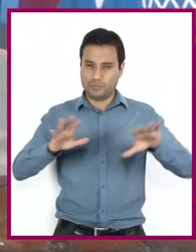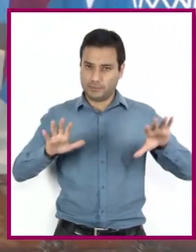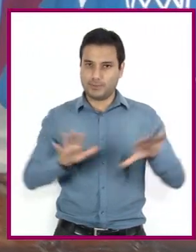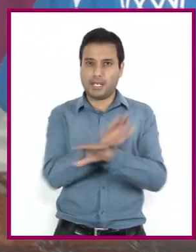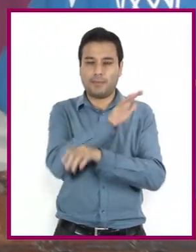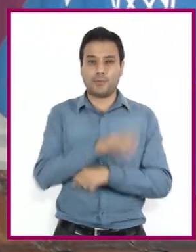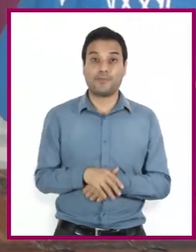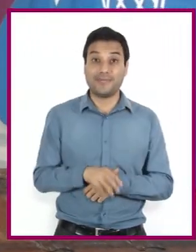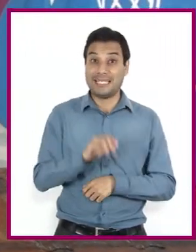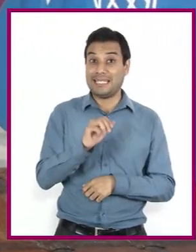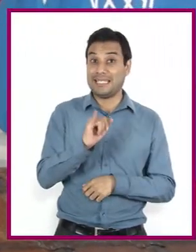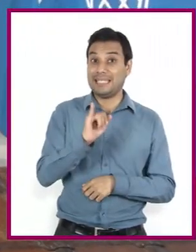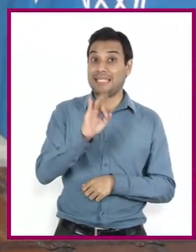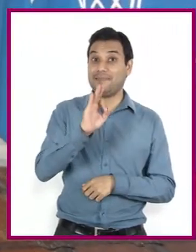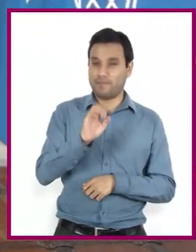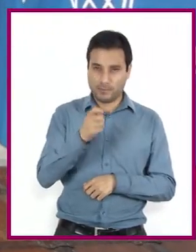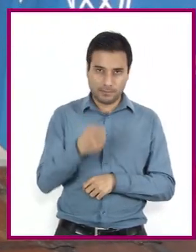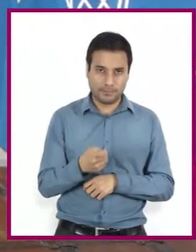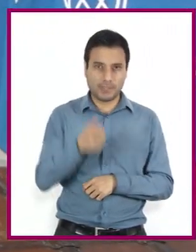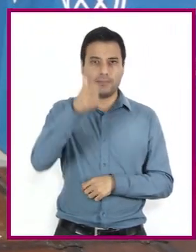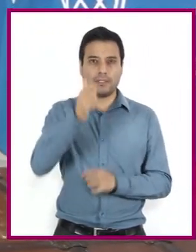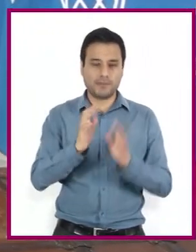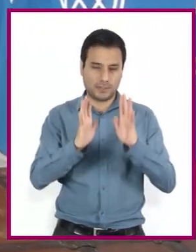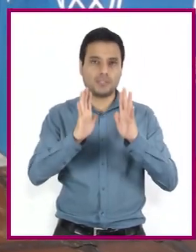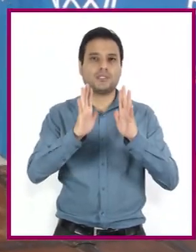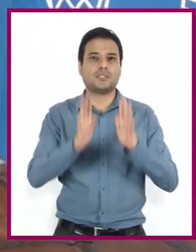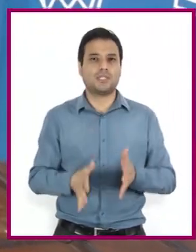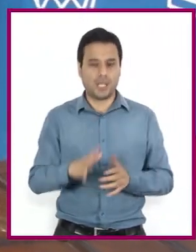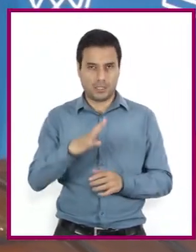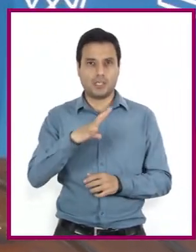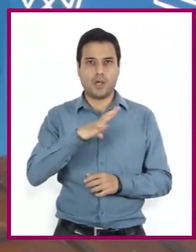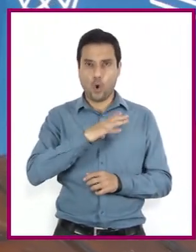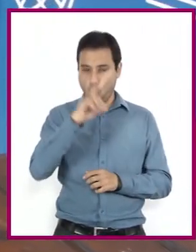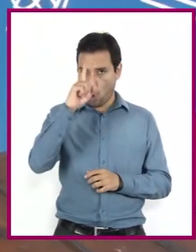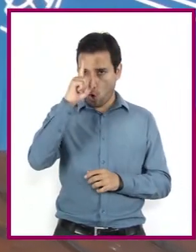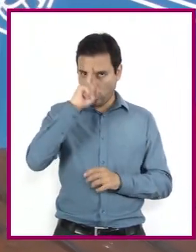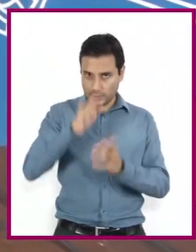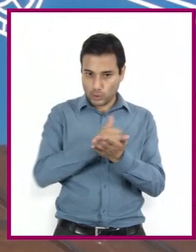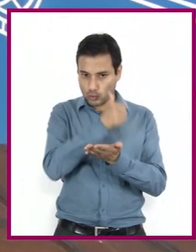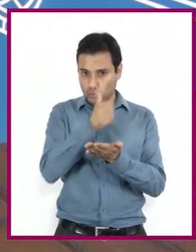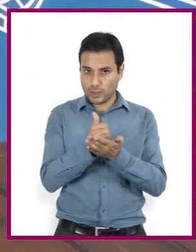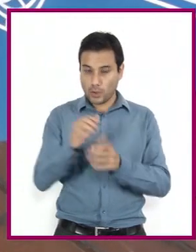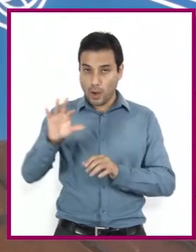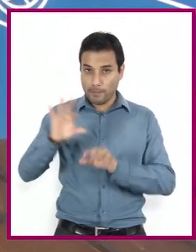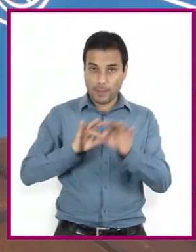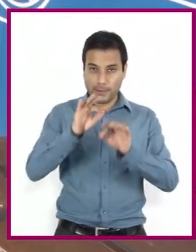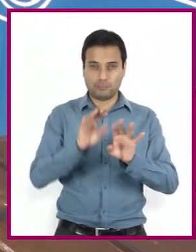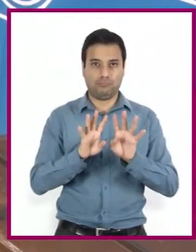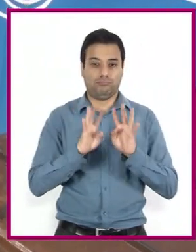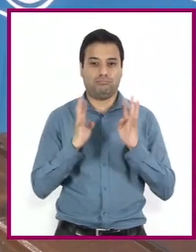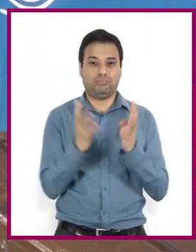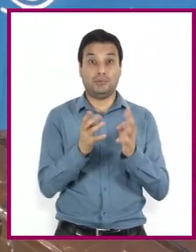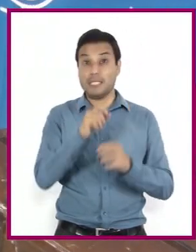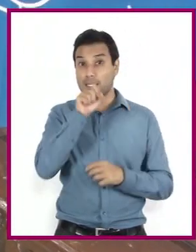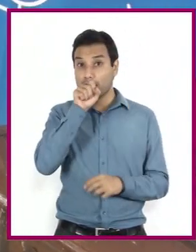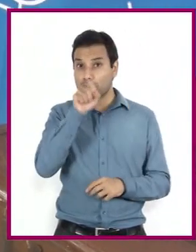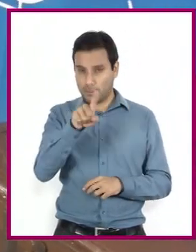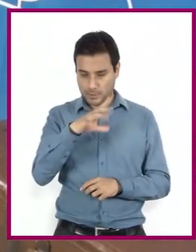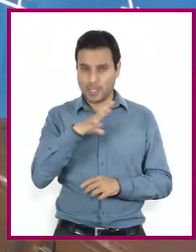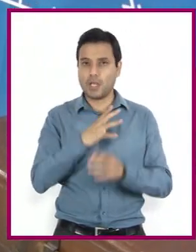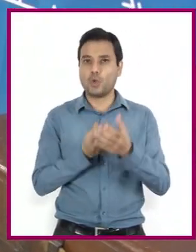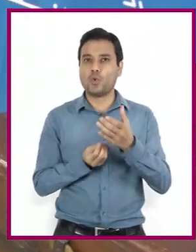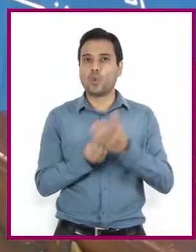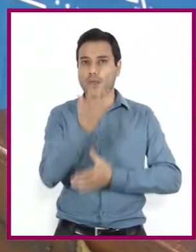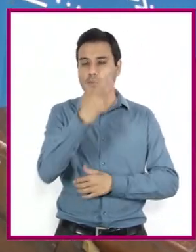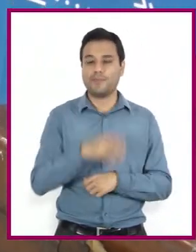la que el IFE por primera vez se integró por algunos consejeros ciudadanos. Entre otras innovaciones, el